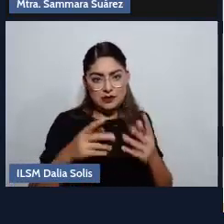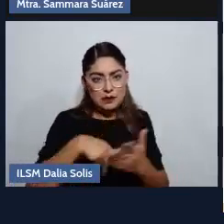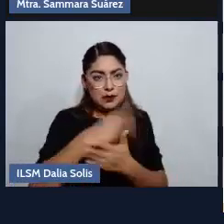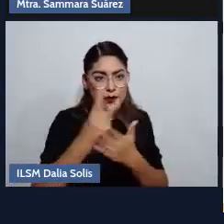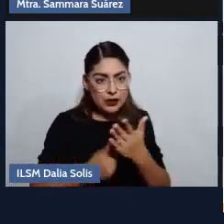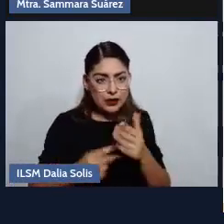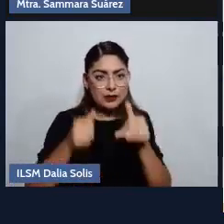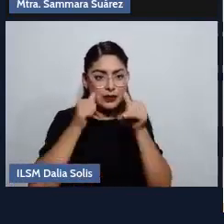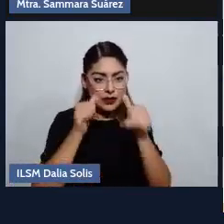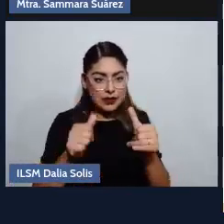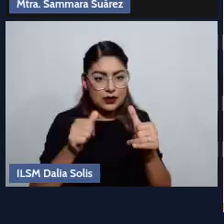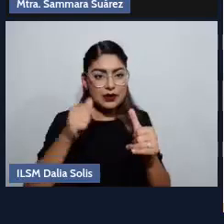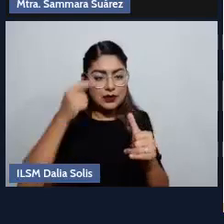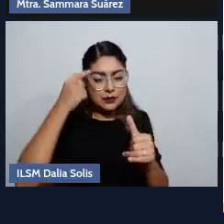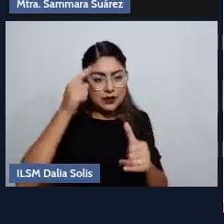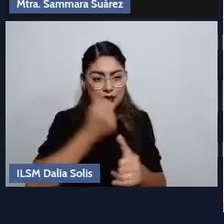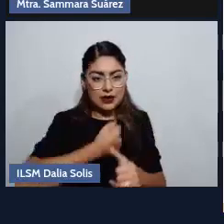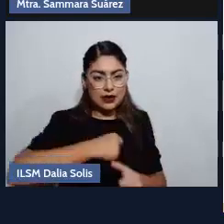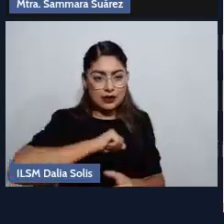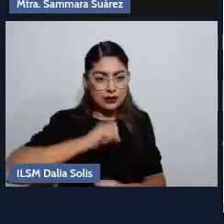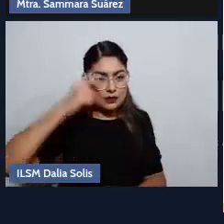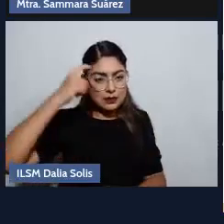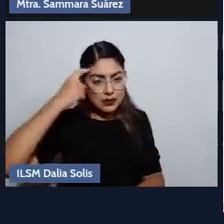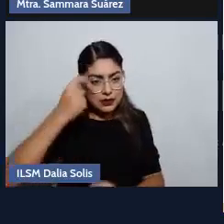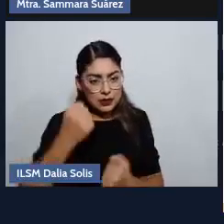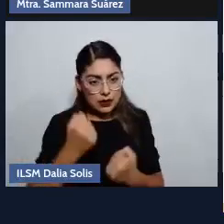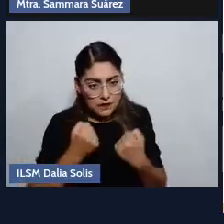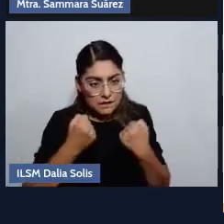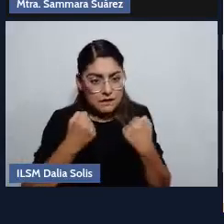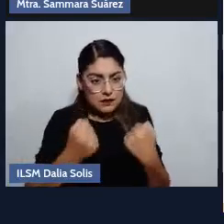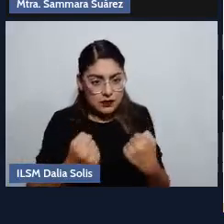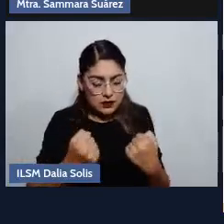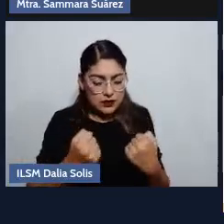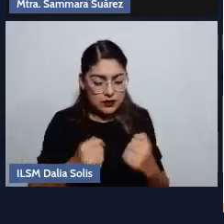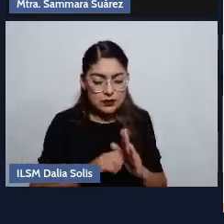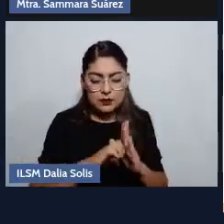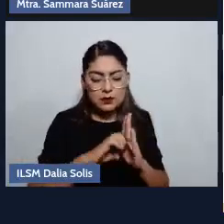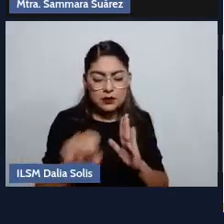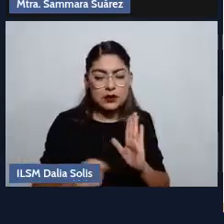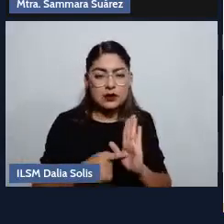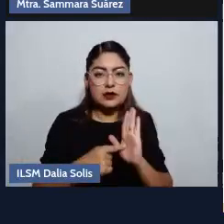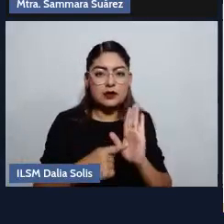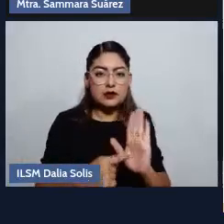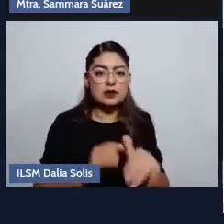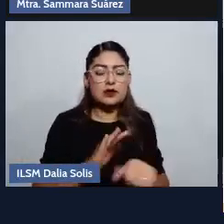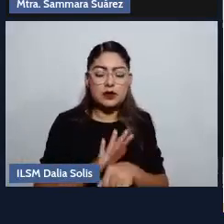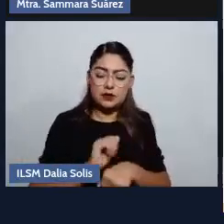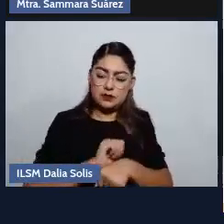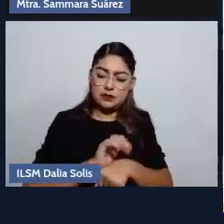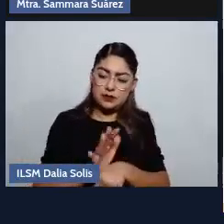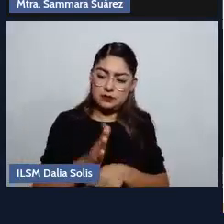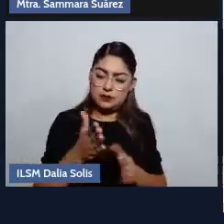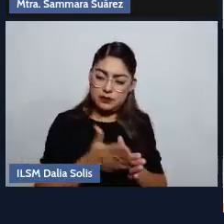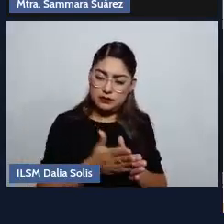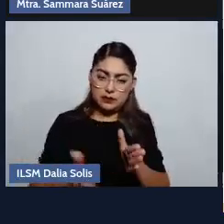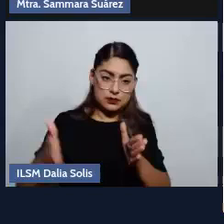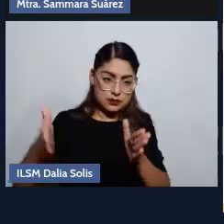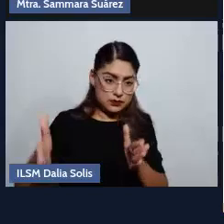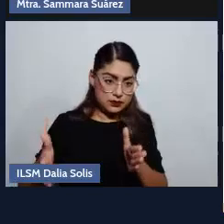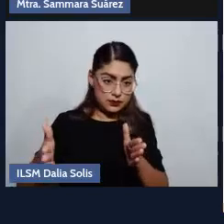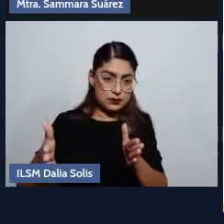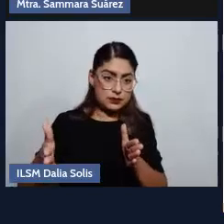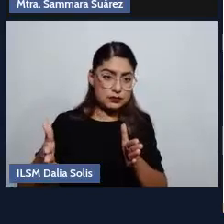salud mental. Un claro ejemplo pues fue la pandemia, ¿no? O sea, la pandemia